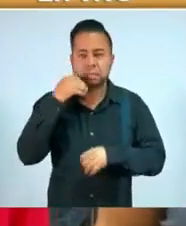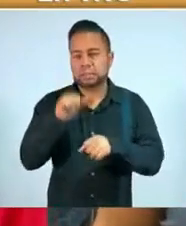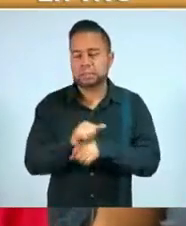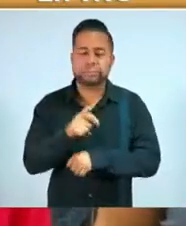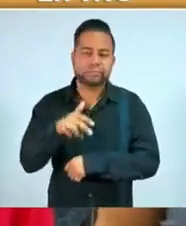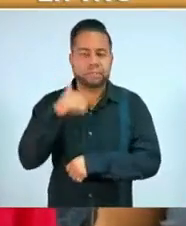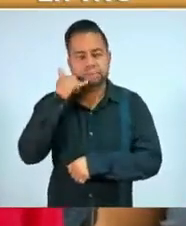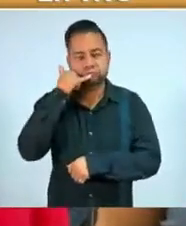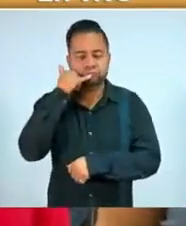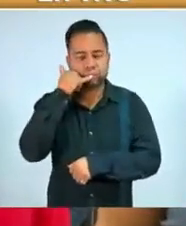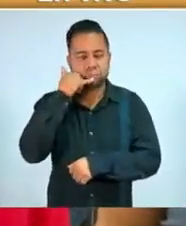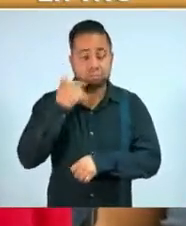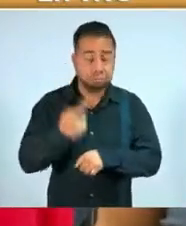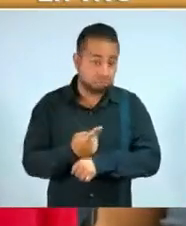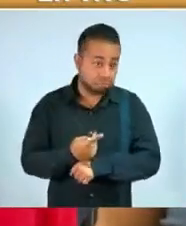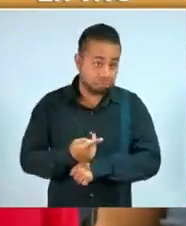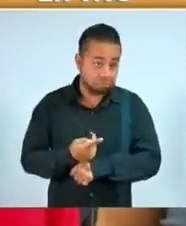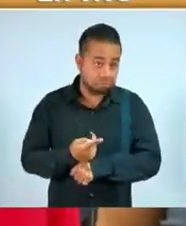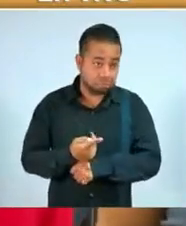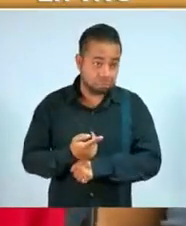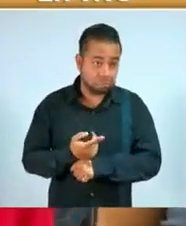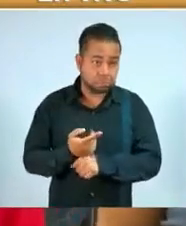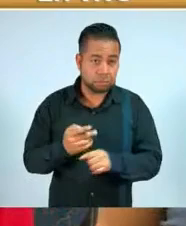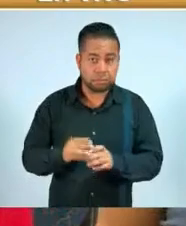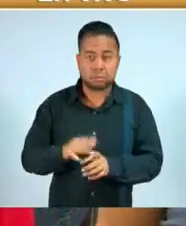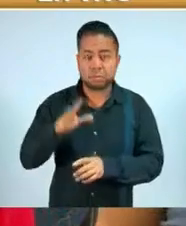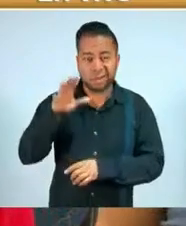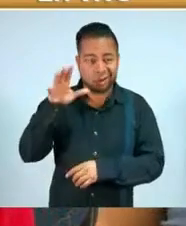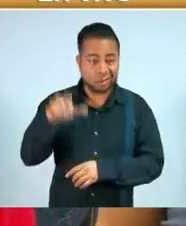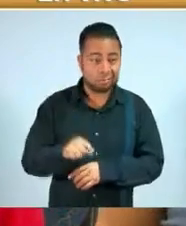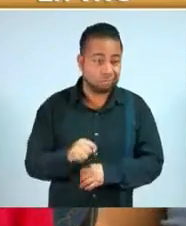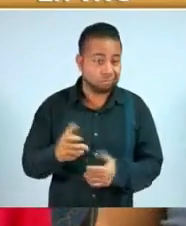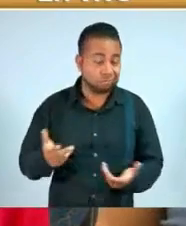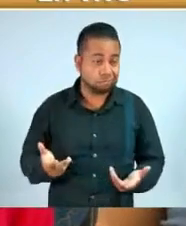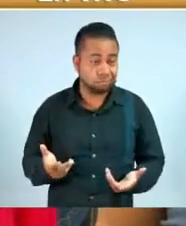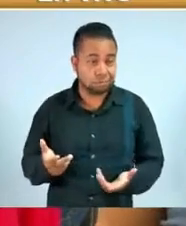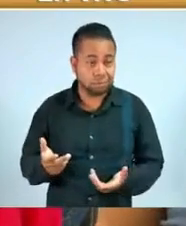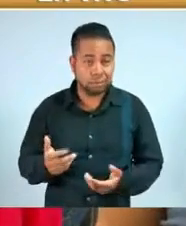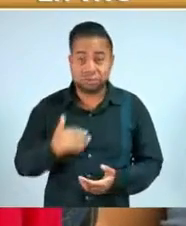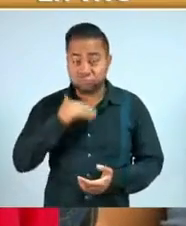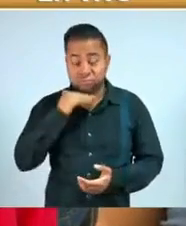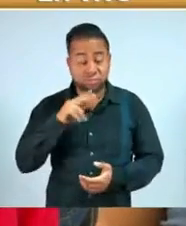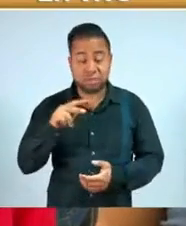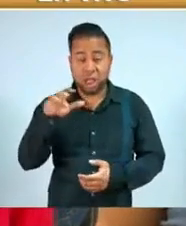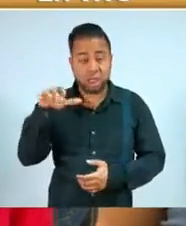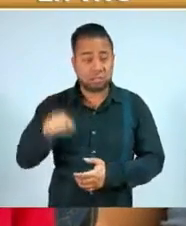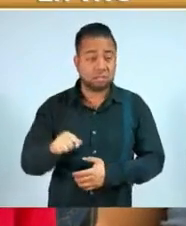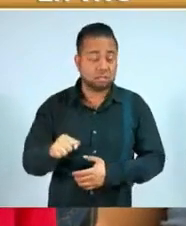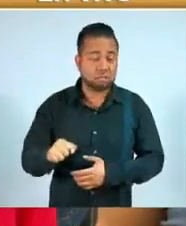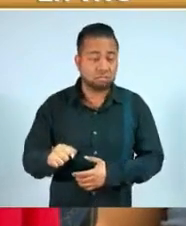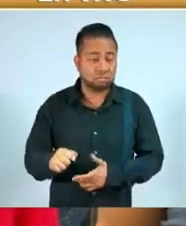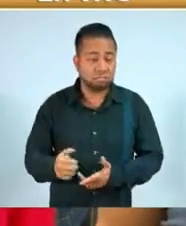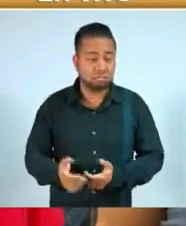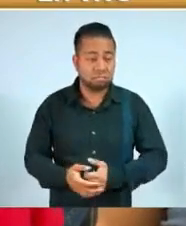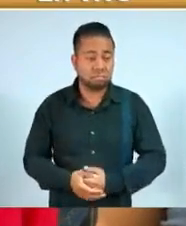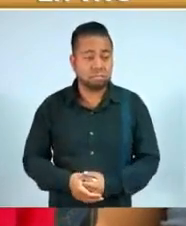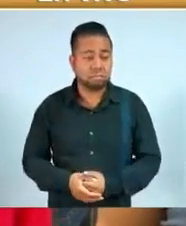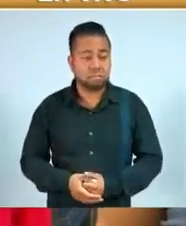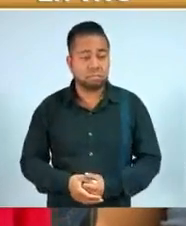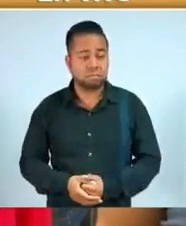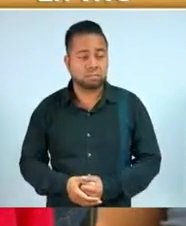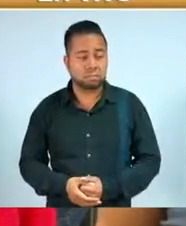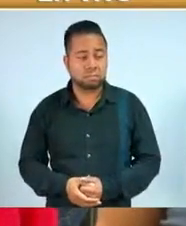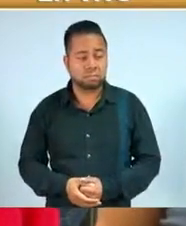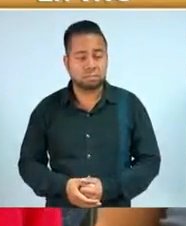caminan. Bueno, le hicieron el favor de pedírselo prestado sin que se diera cuenta. Y